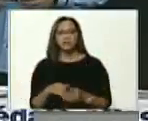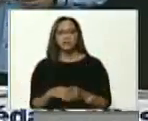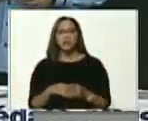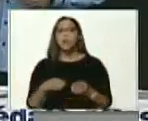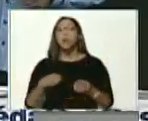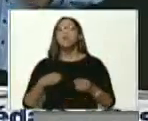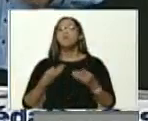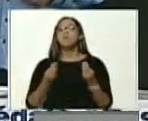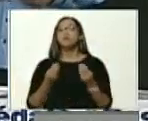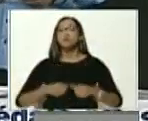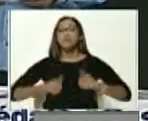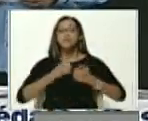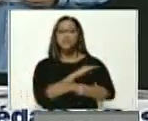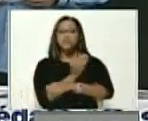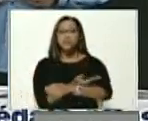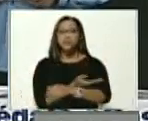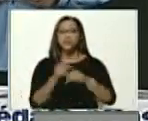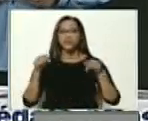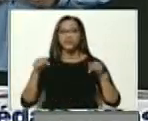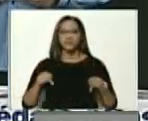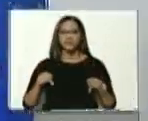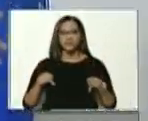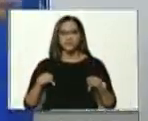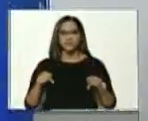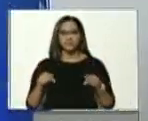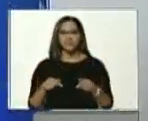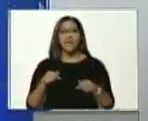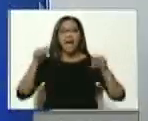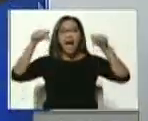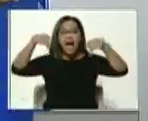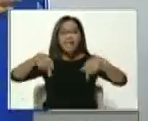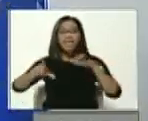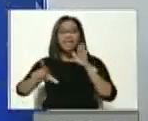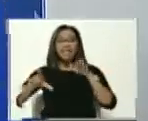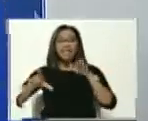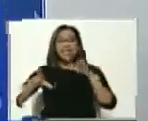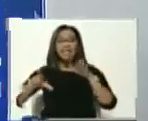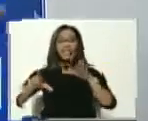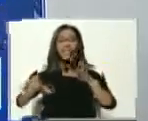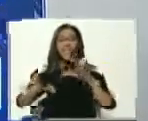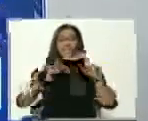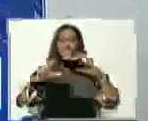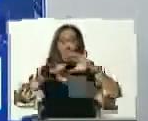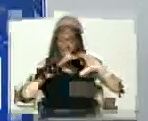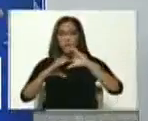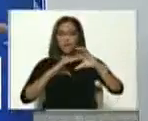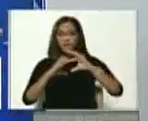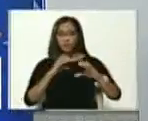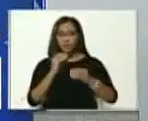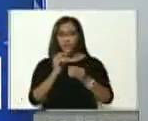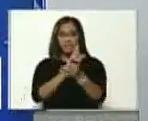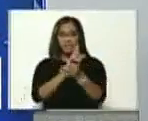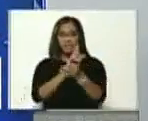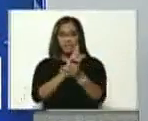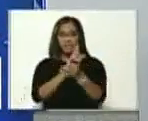severas que aquí. Aquí, en la ley resorte, que están reformando ustedes, perfectamente